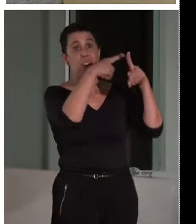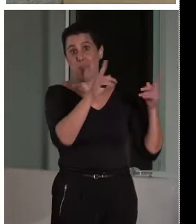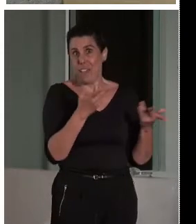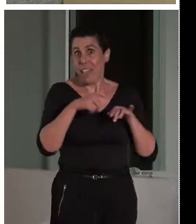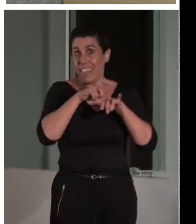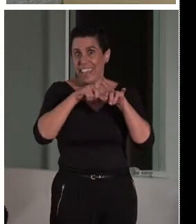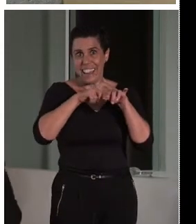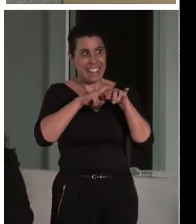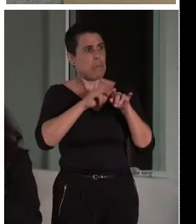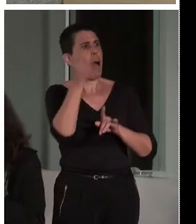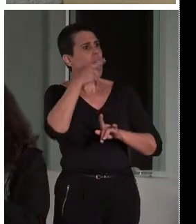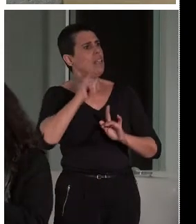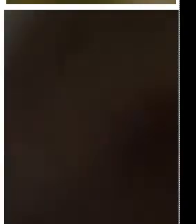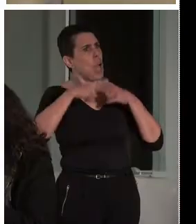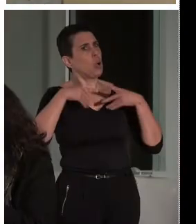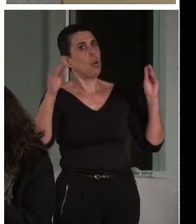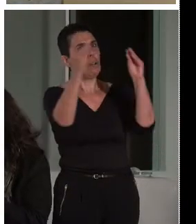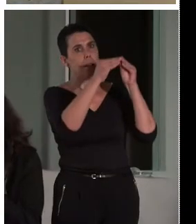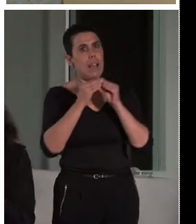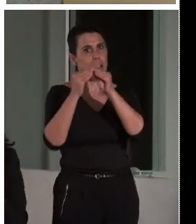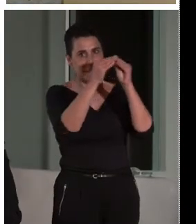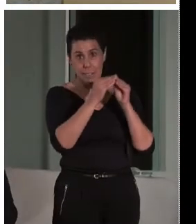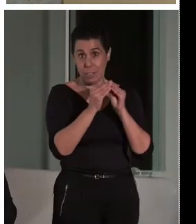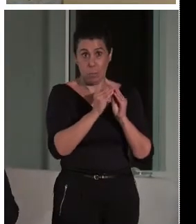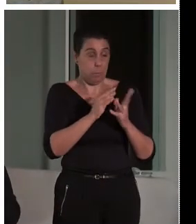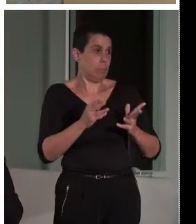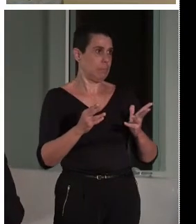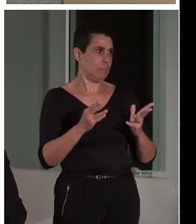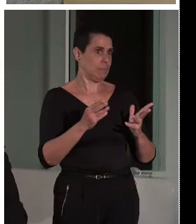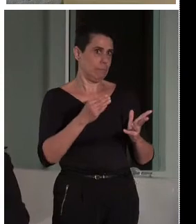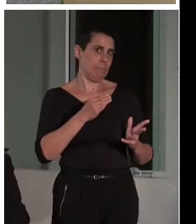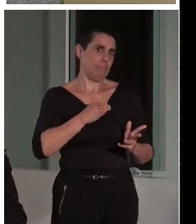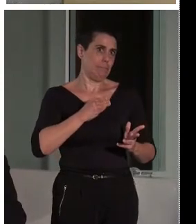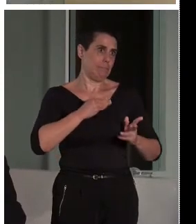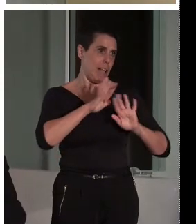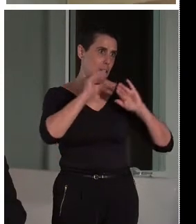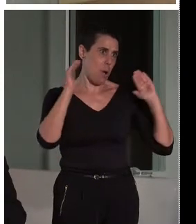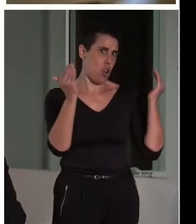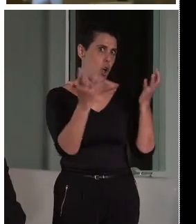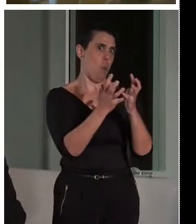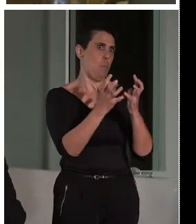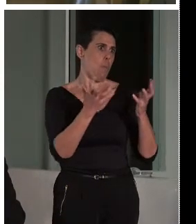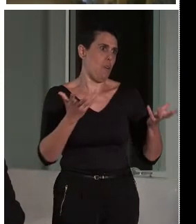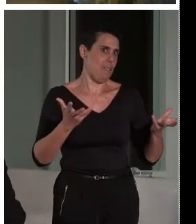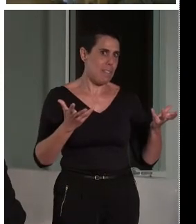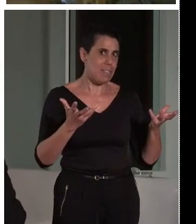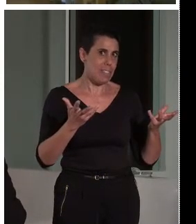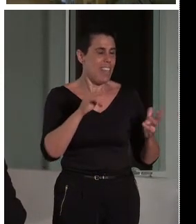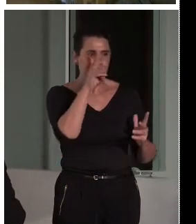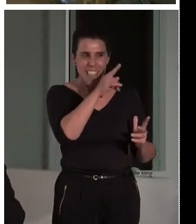pero también con puntos en común y sin lugar a dudas el patrimonio mundial es un tema que marca claramente la estrategia